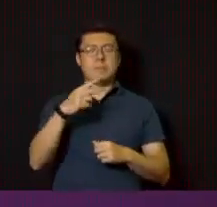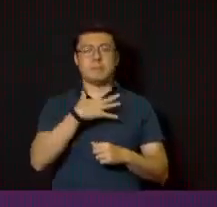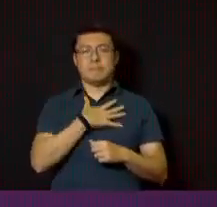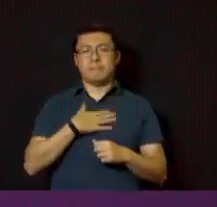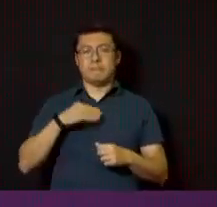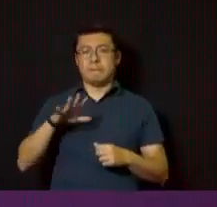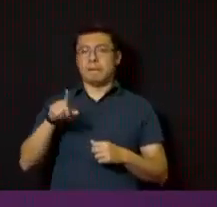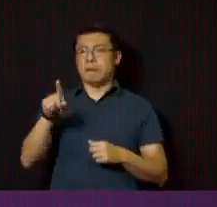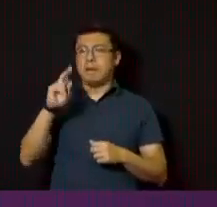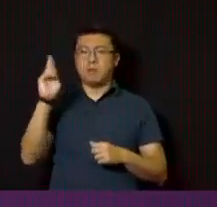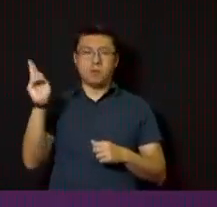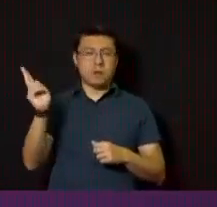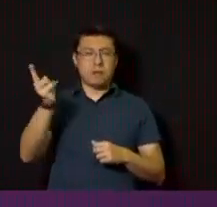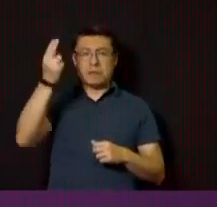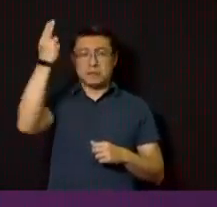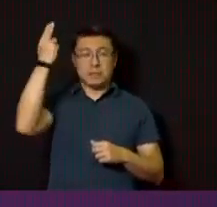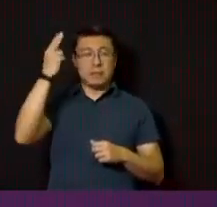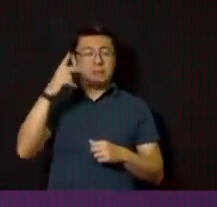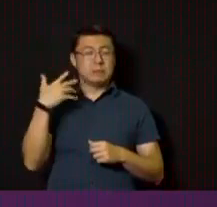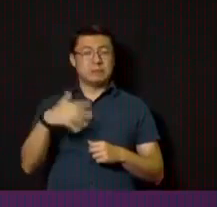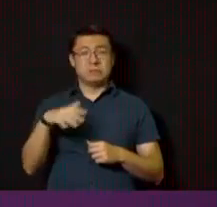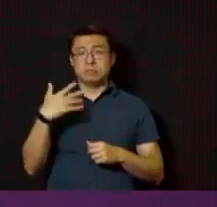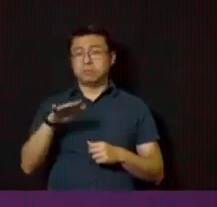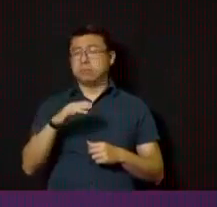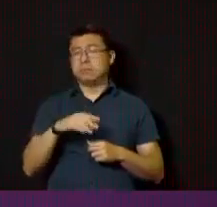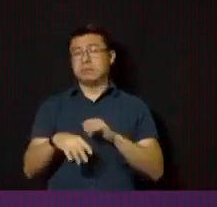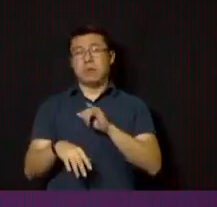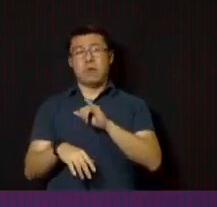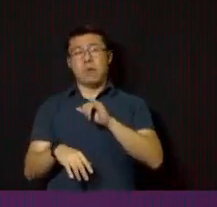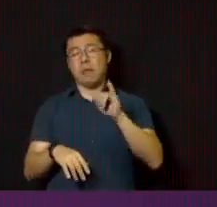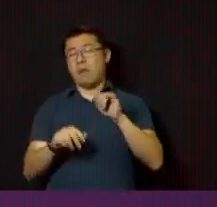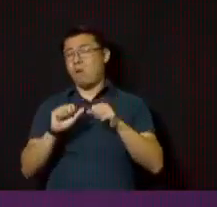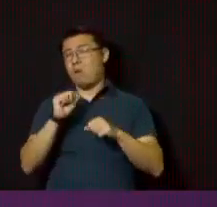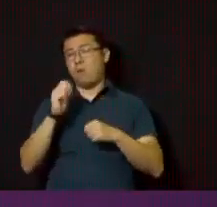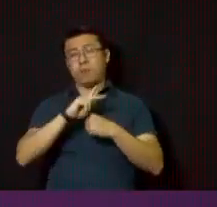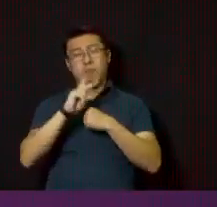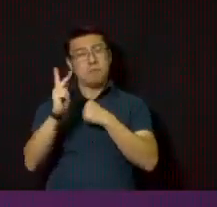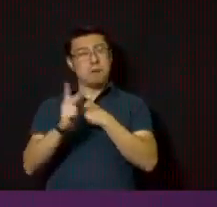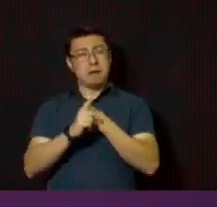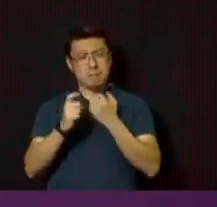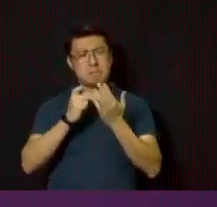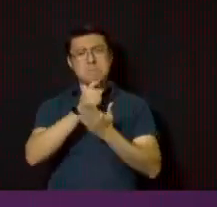a universidad, estudiando afuera, que estás volteando a ver hacia afuera.